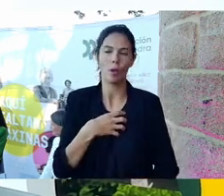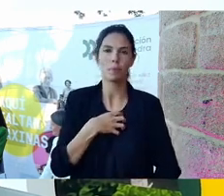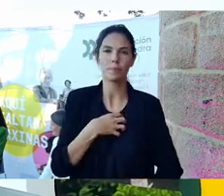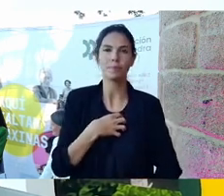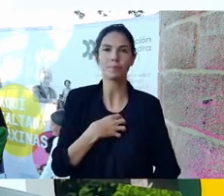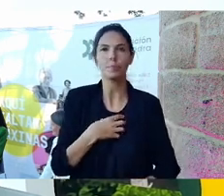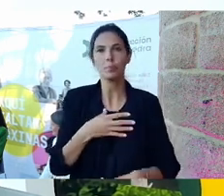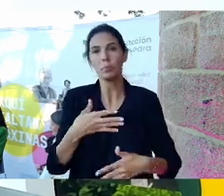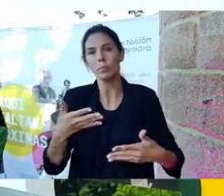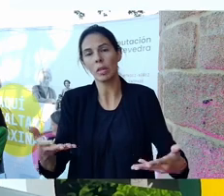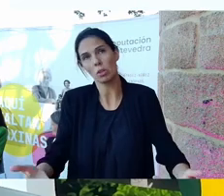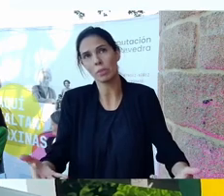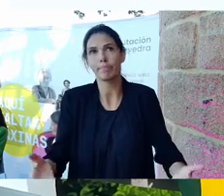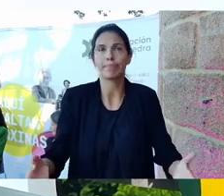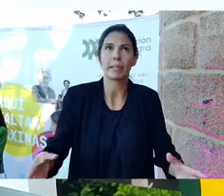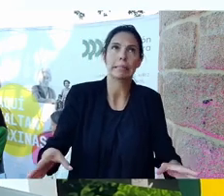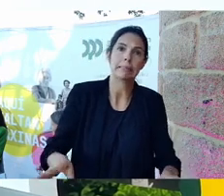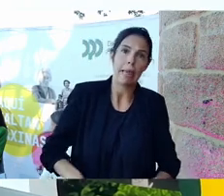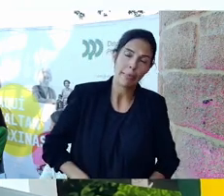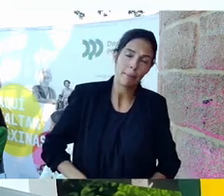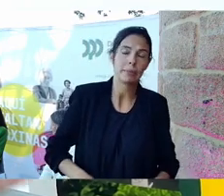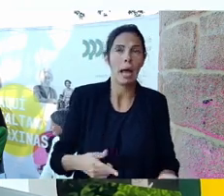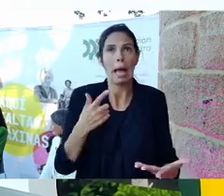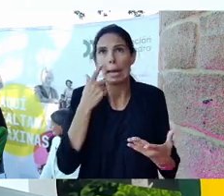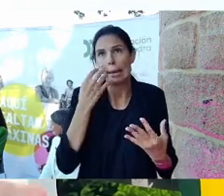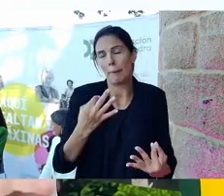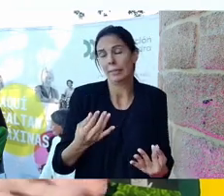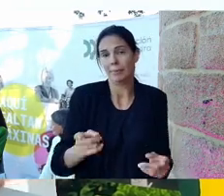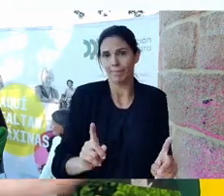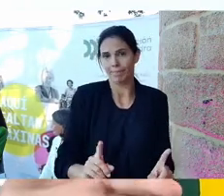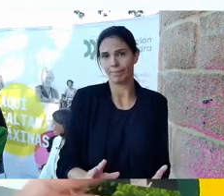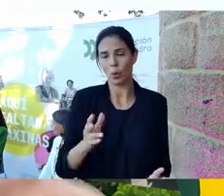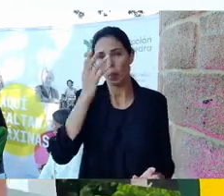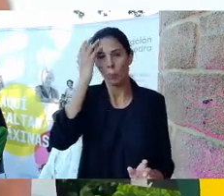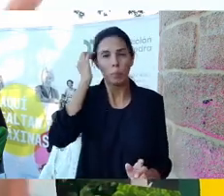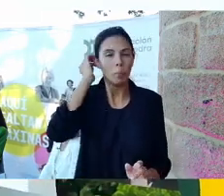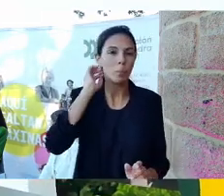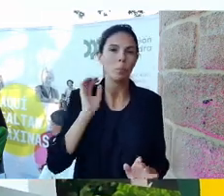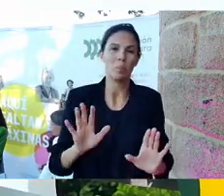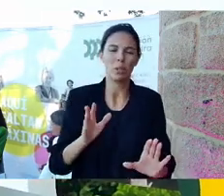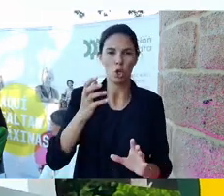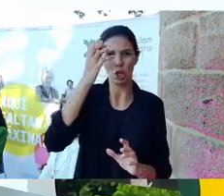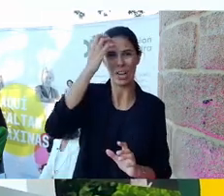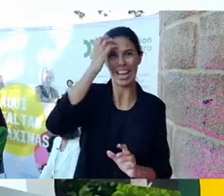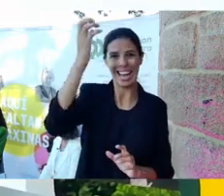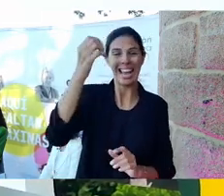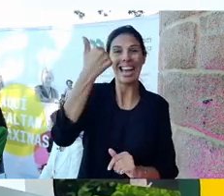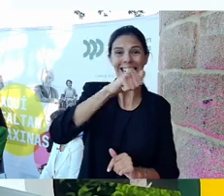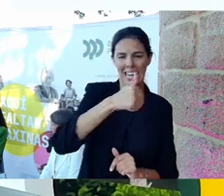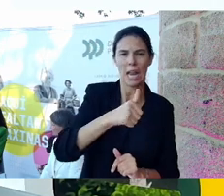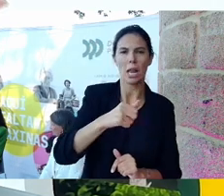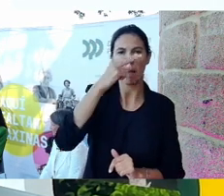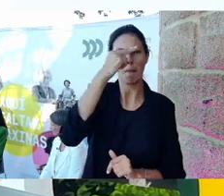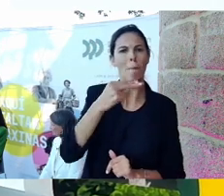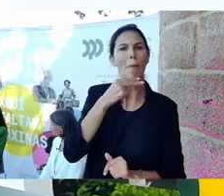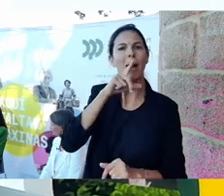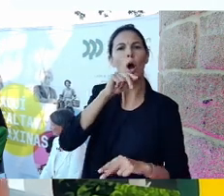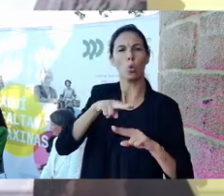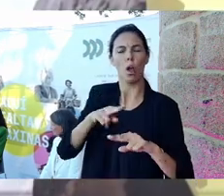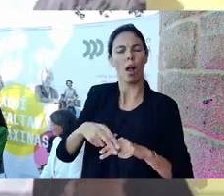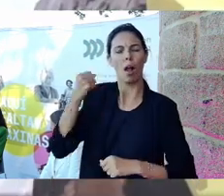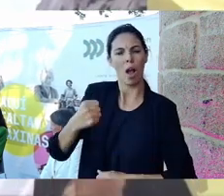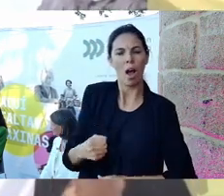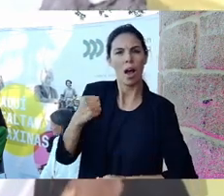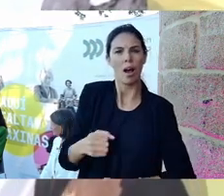que, bueno, se acepta, sin aceptarse, porque é verdade que o rei, o pai de Urraca,